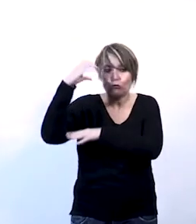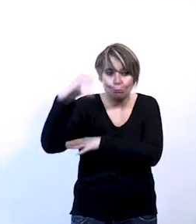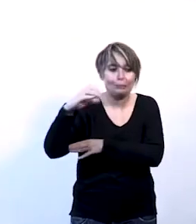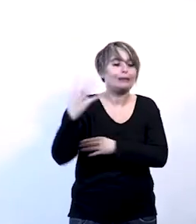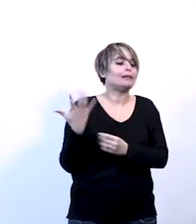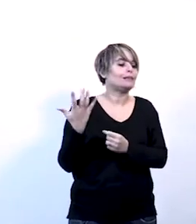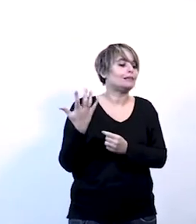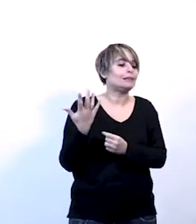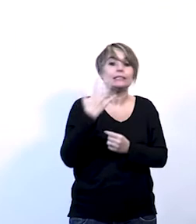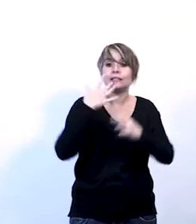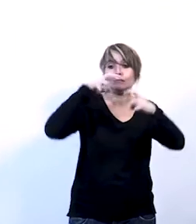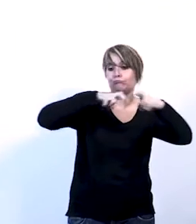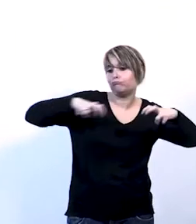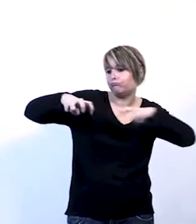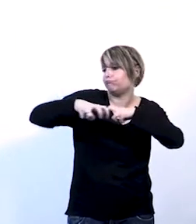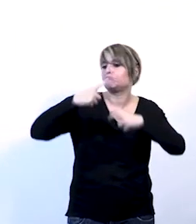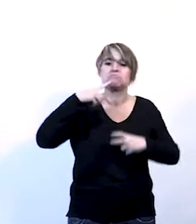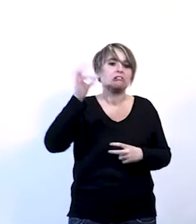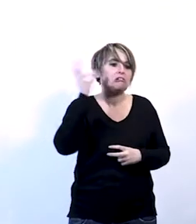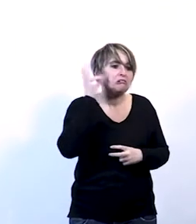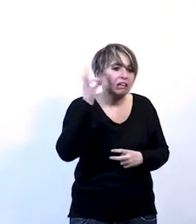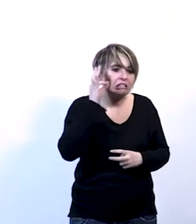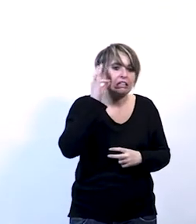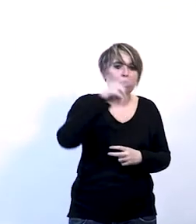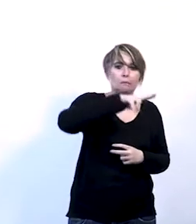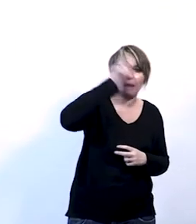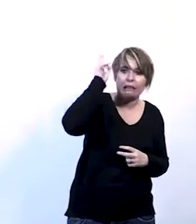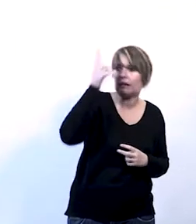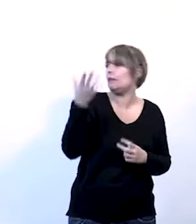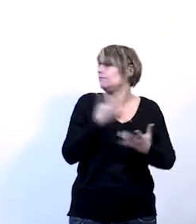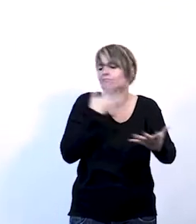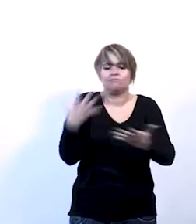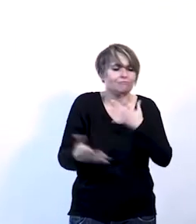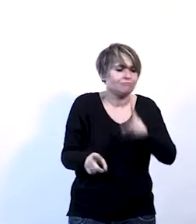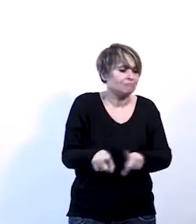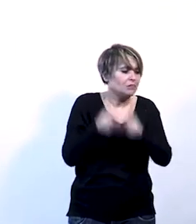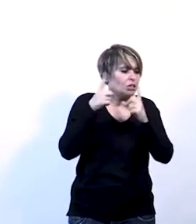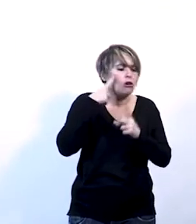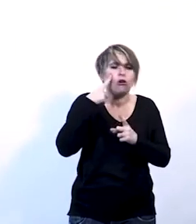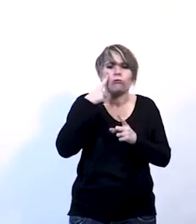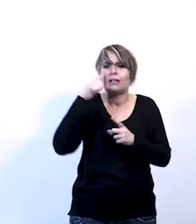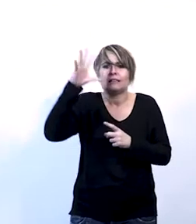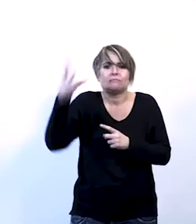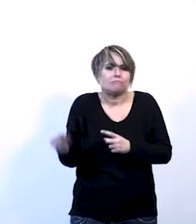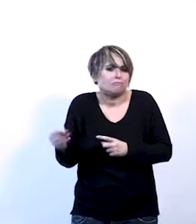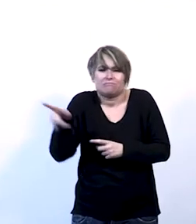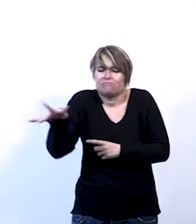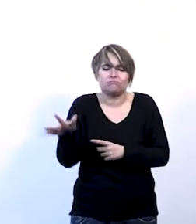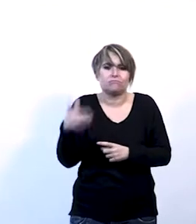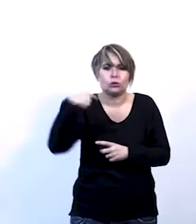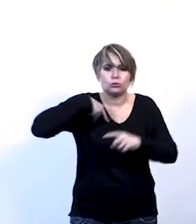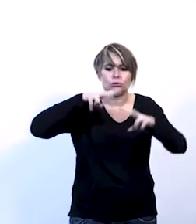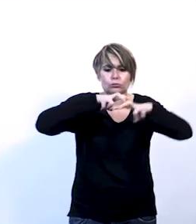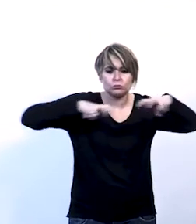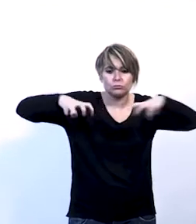no, una chica de Varna o de Madrid, o de Mozambique, hablaremos